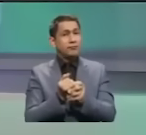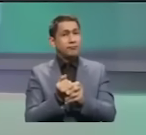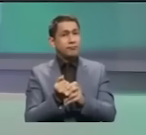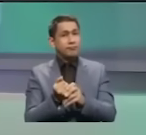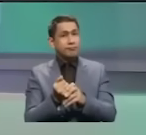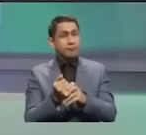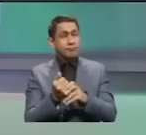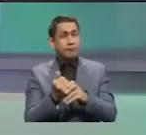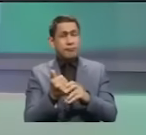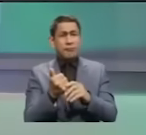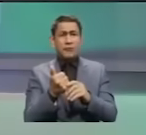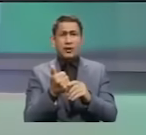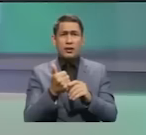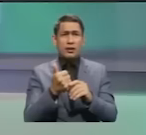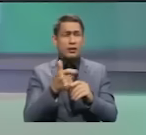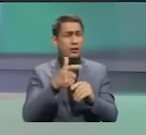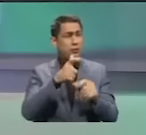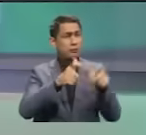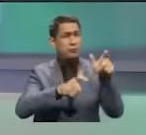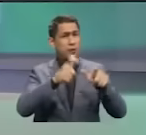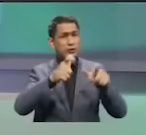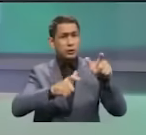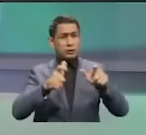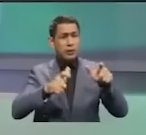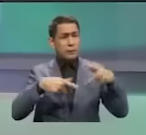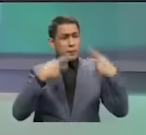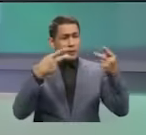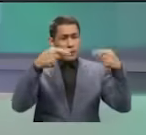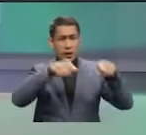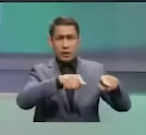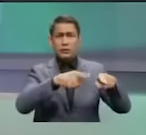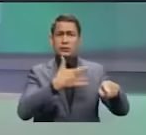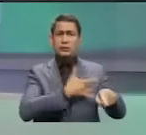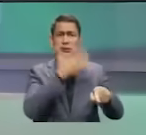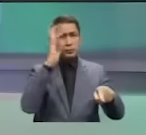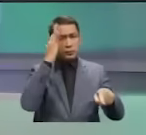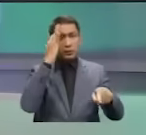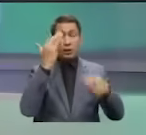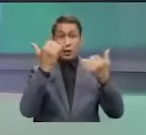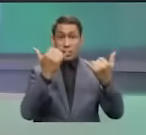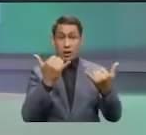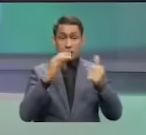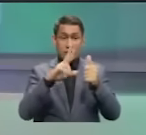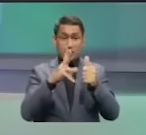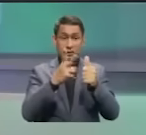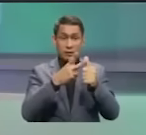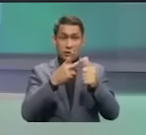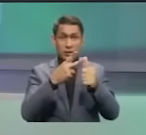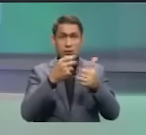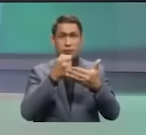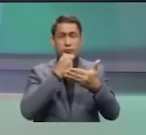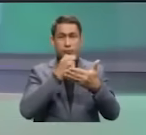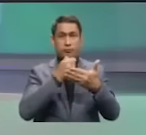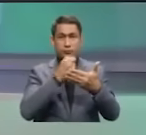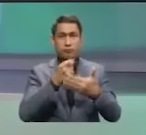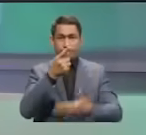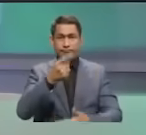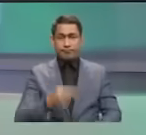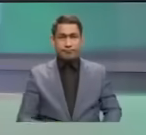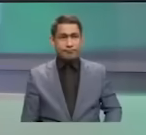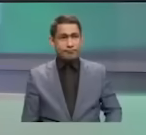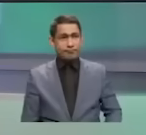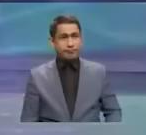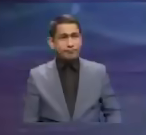que son personas de bien, tienen temor de lo que allí está ocurriendo. Realizamos una segunda investigación de las casas colectivas y este delito.